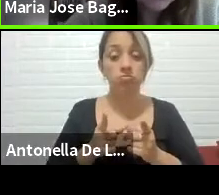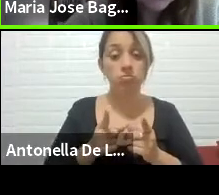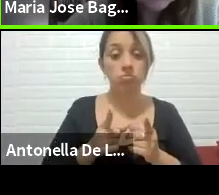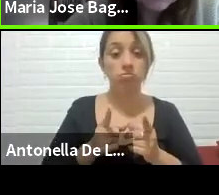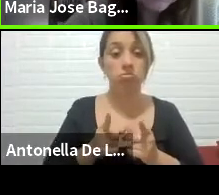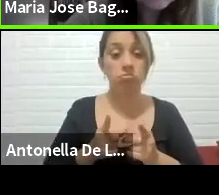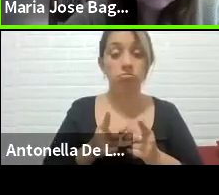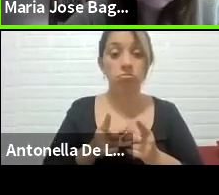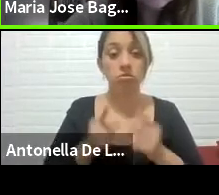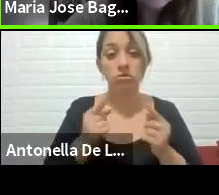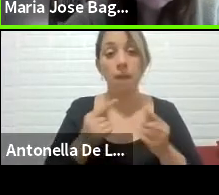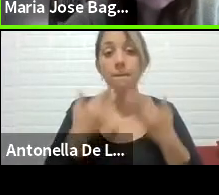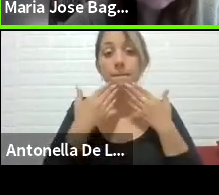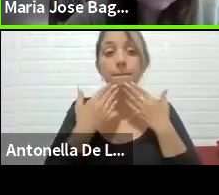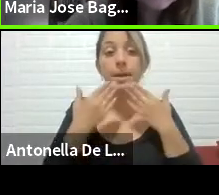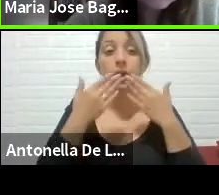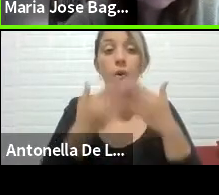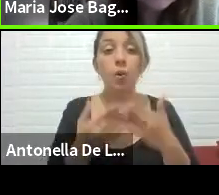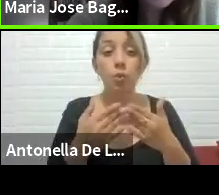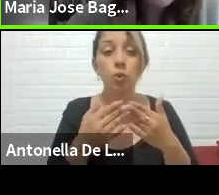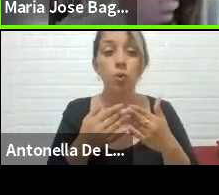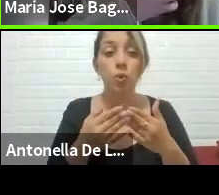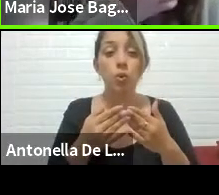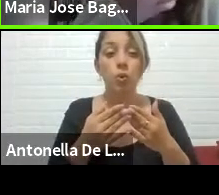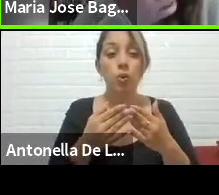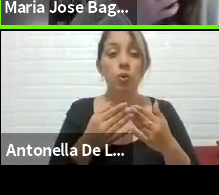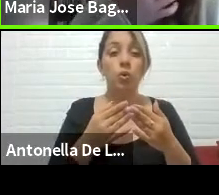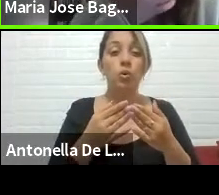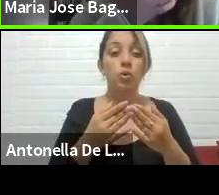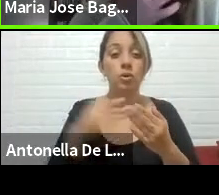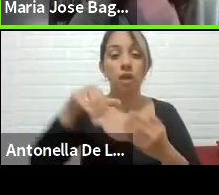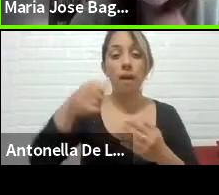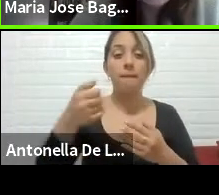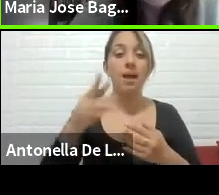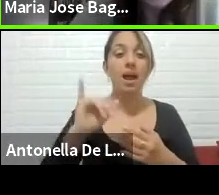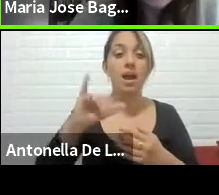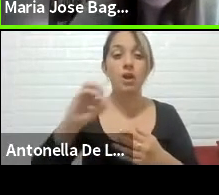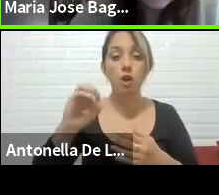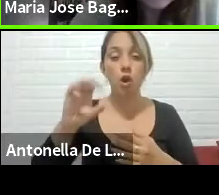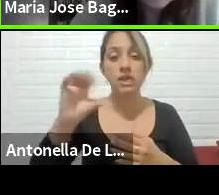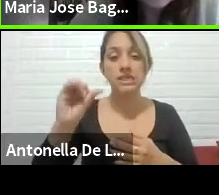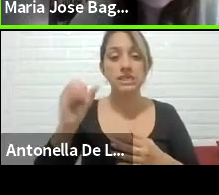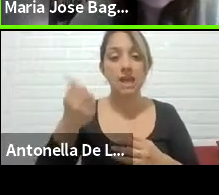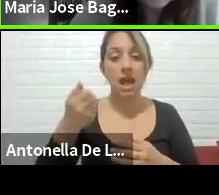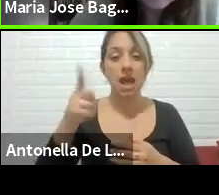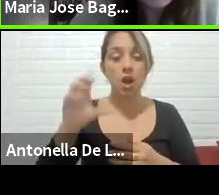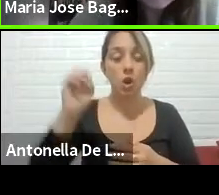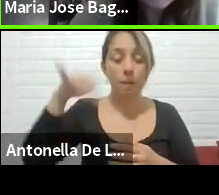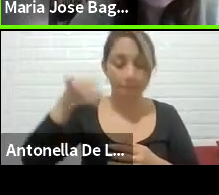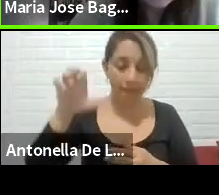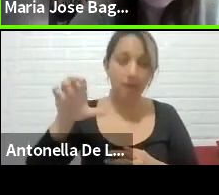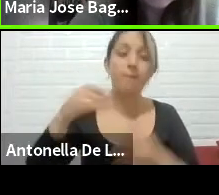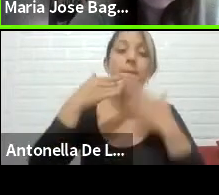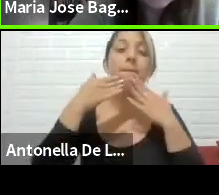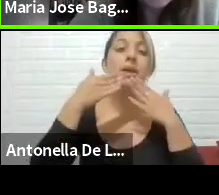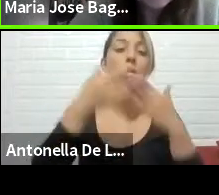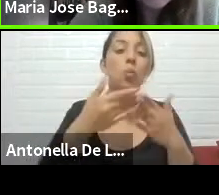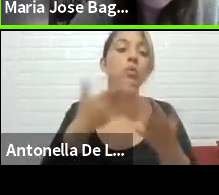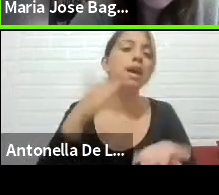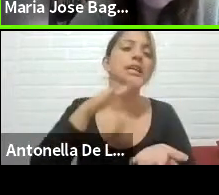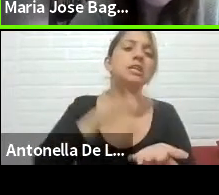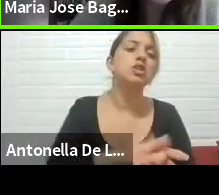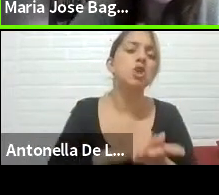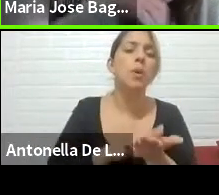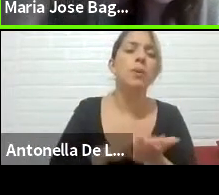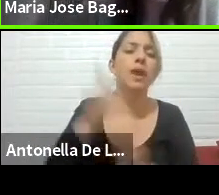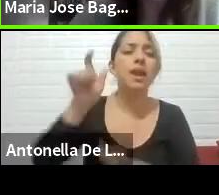la pregunta que hacen Mario y Salomé, dice, en relación al rechazo de la prestación, ¿se vio